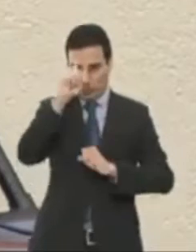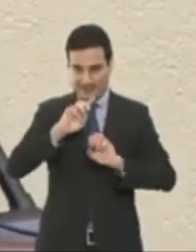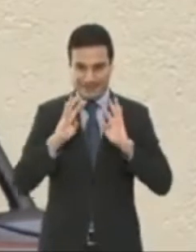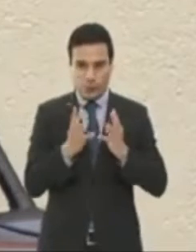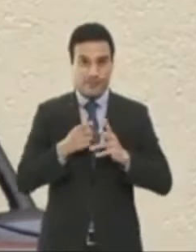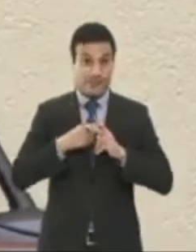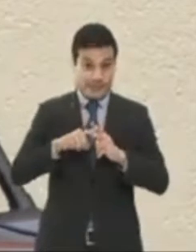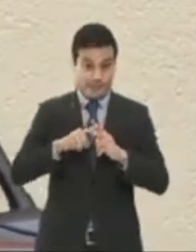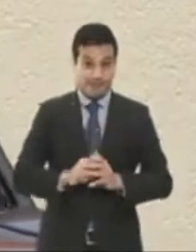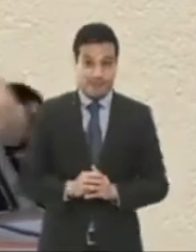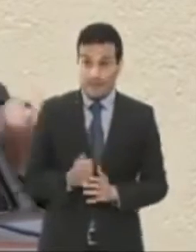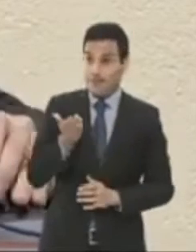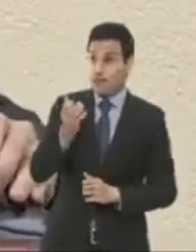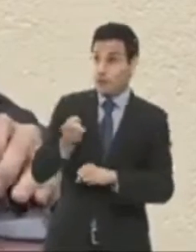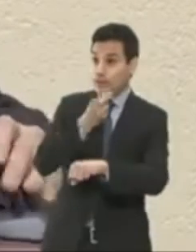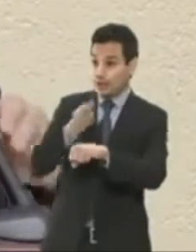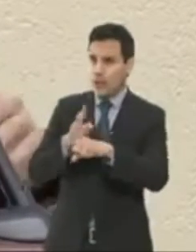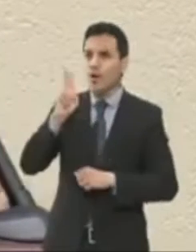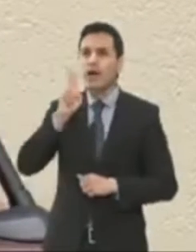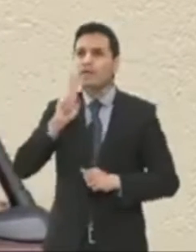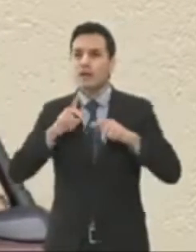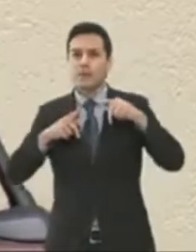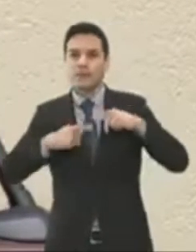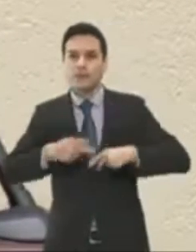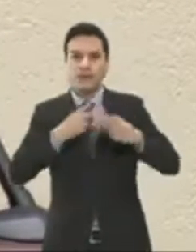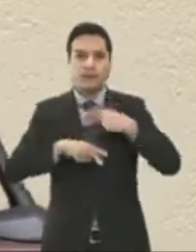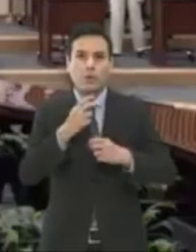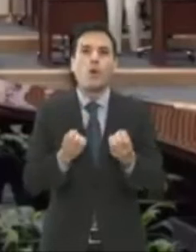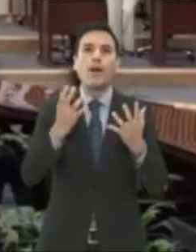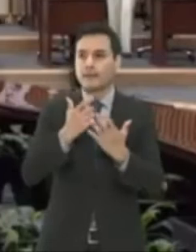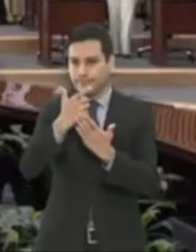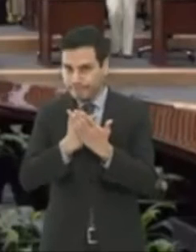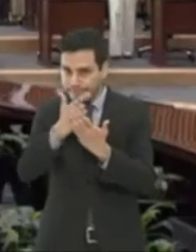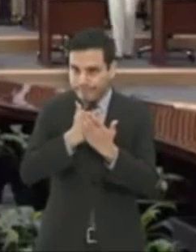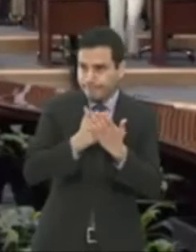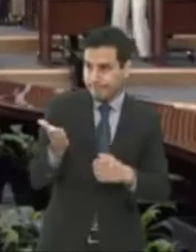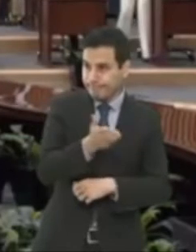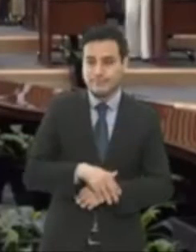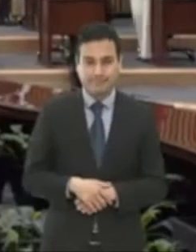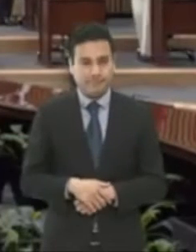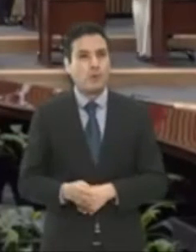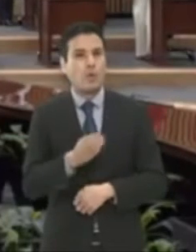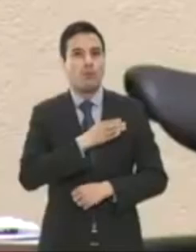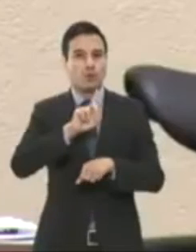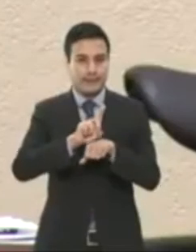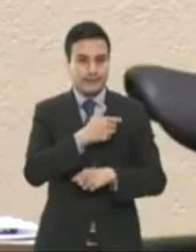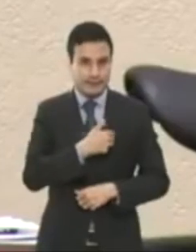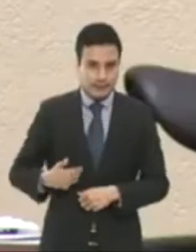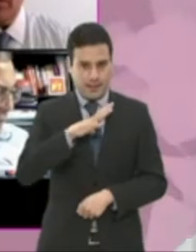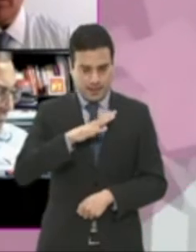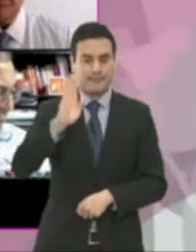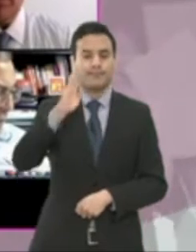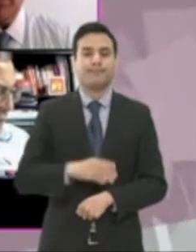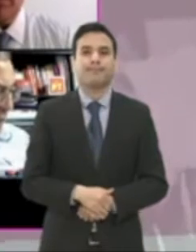de la emisión y publicación en redes sociales desde el día 13 de febrero del comunicado titulado gobernadores de